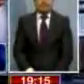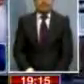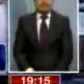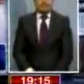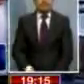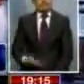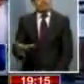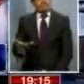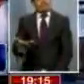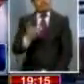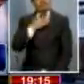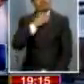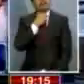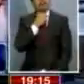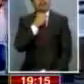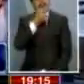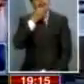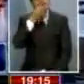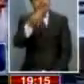Quiero decirles,